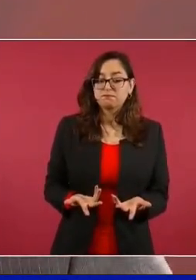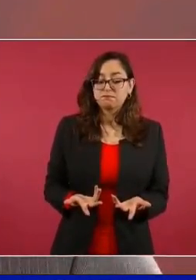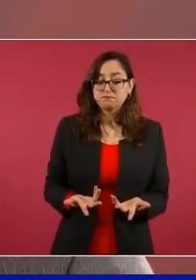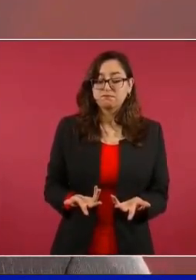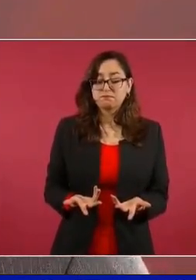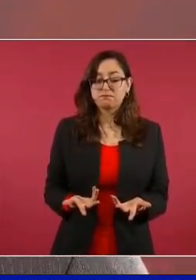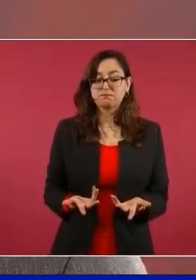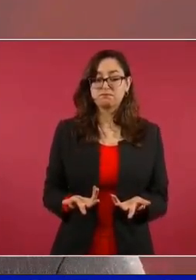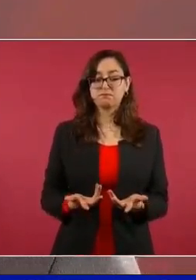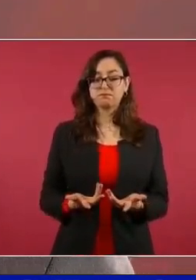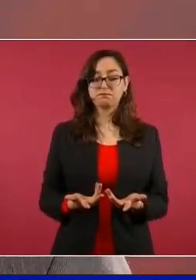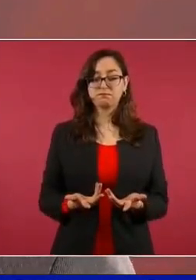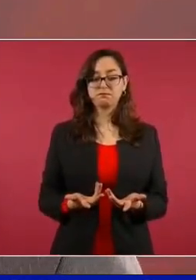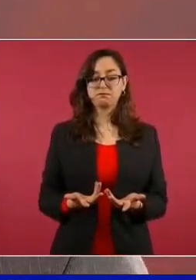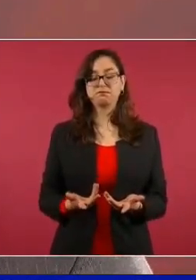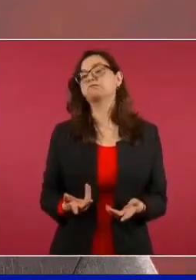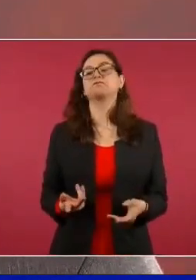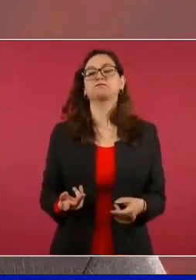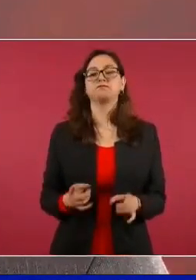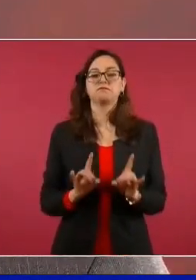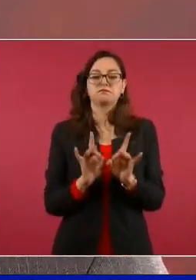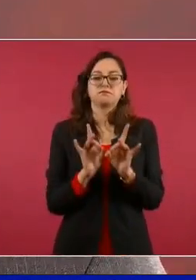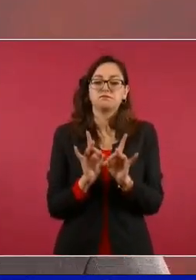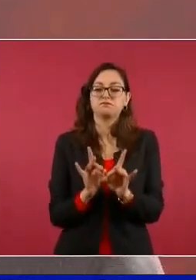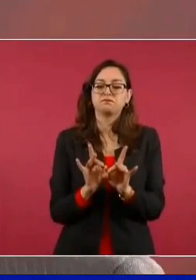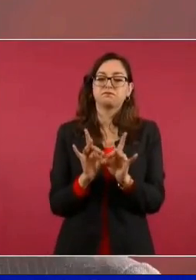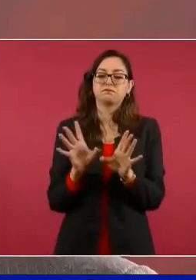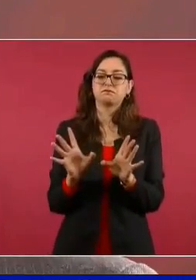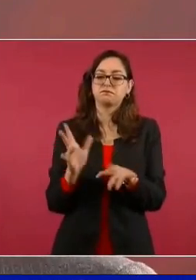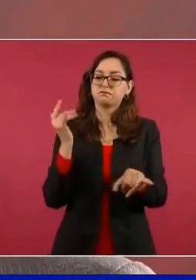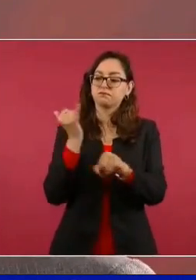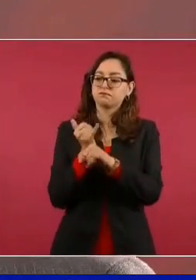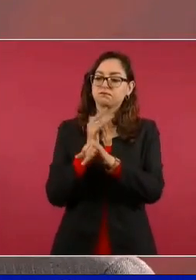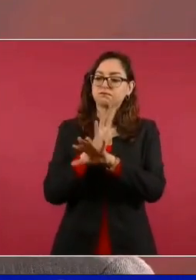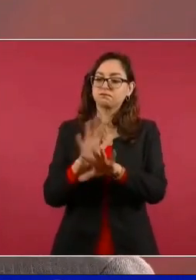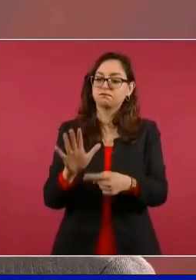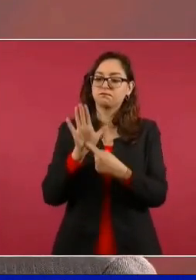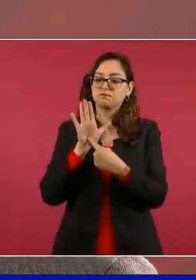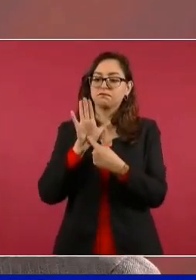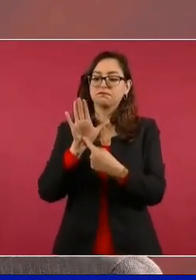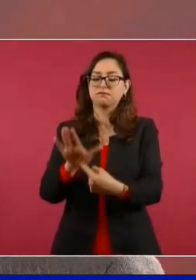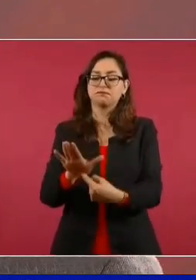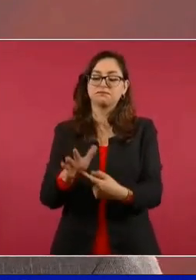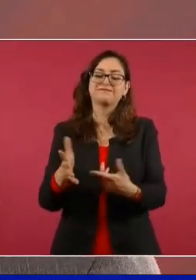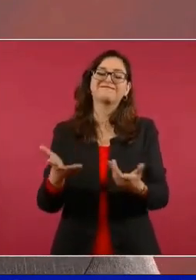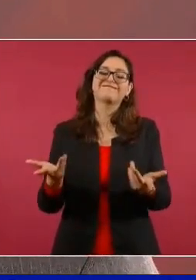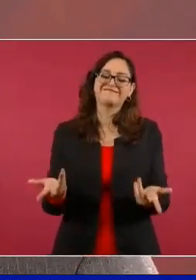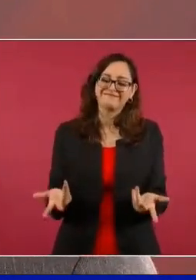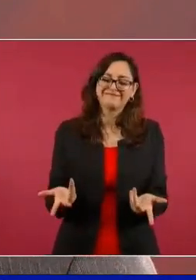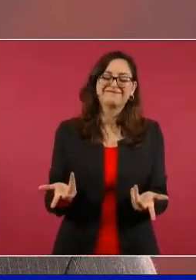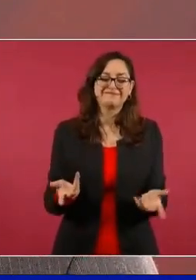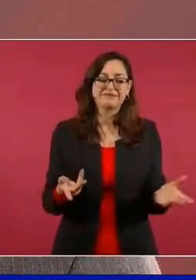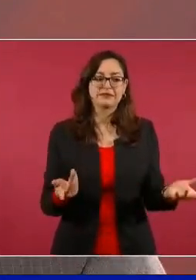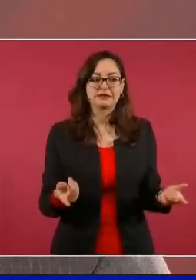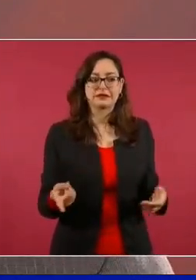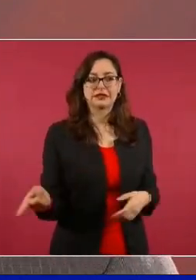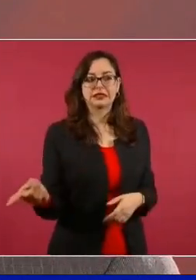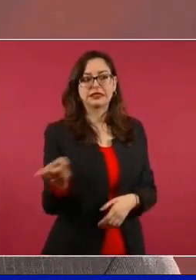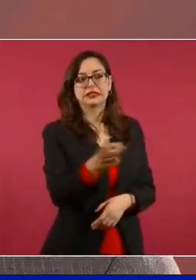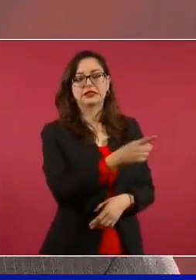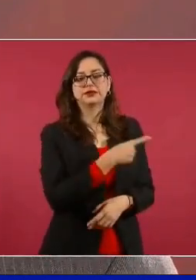así son las cosas. Claro, decía, hay muchos